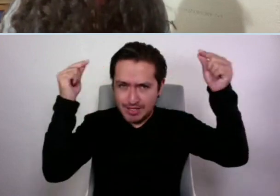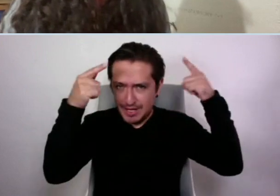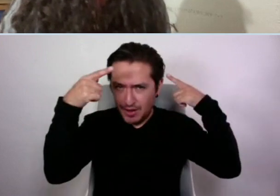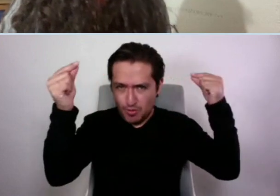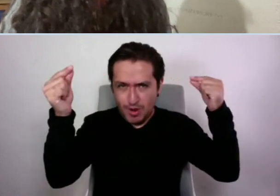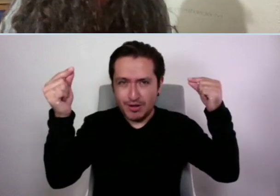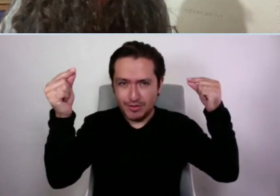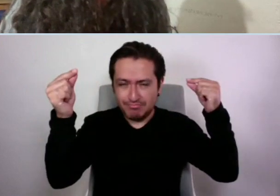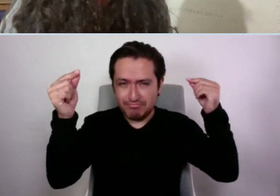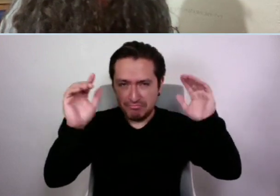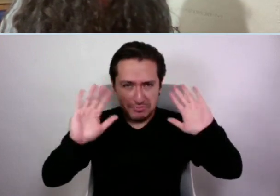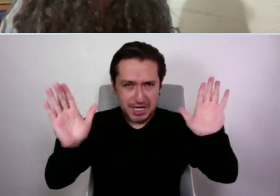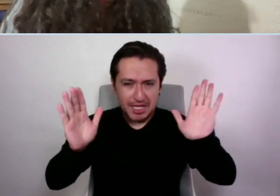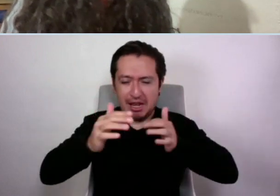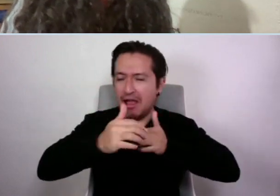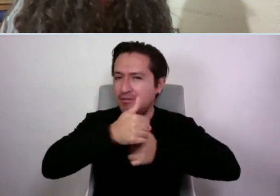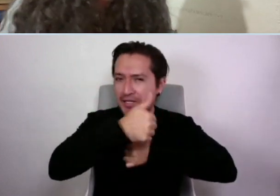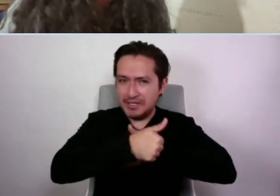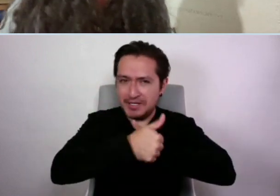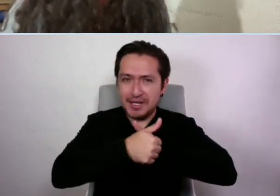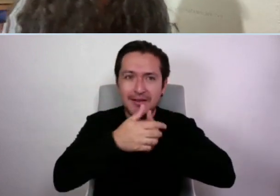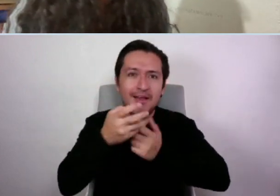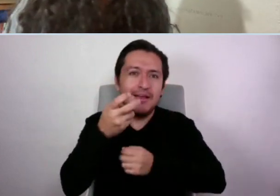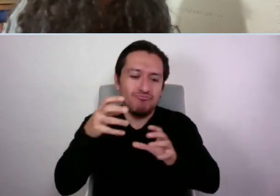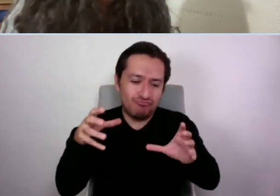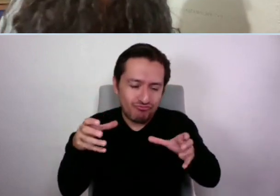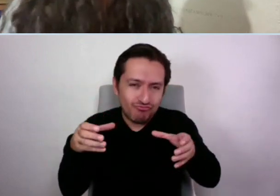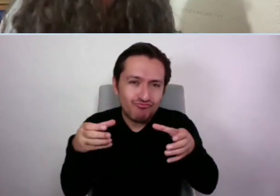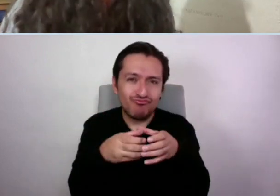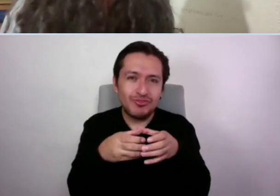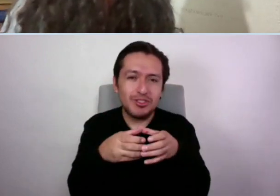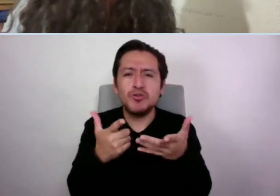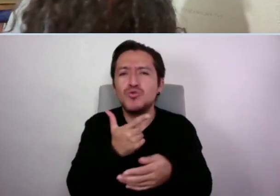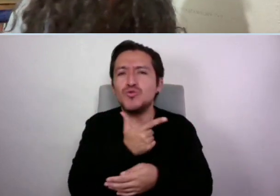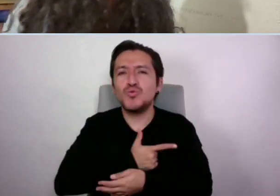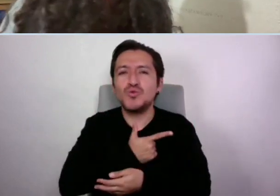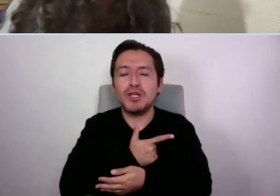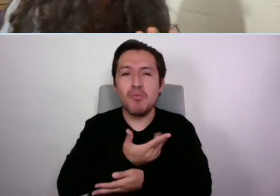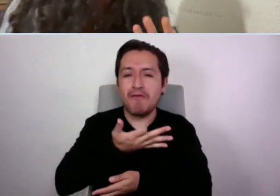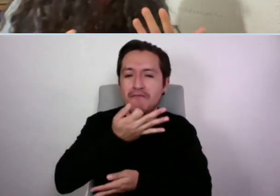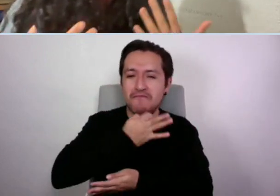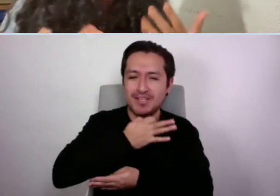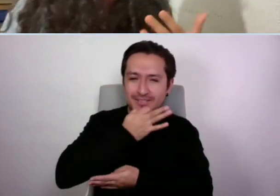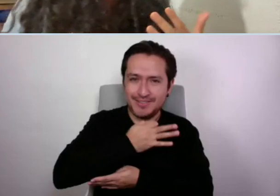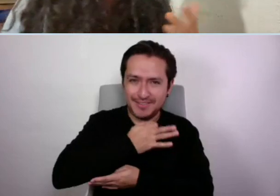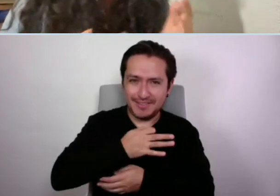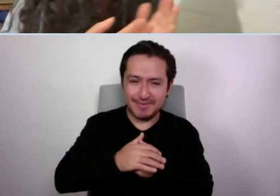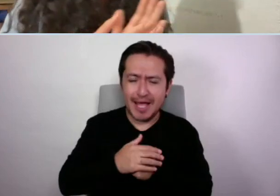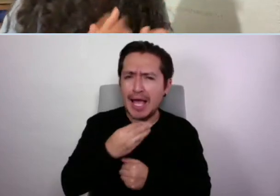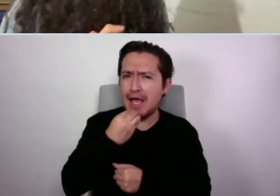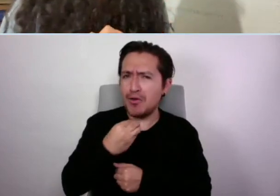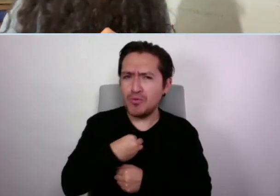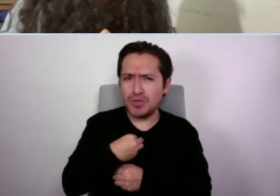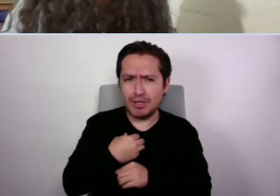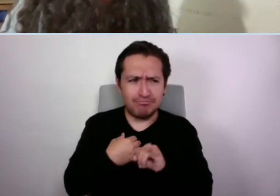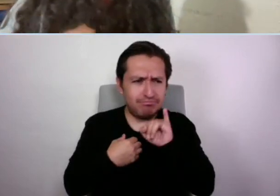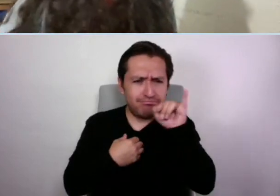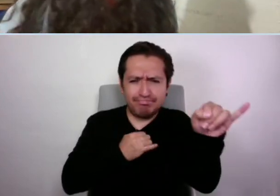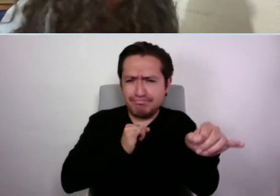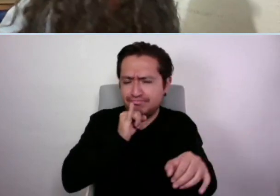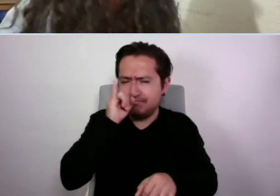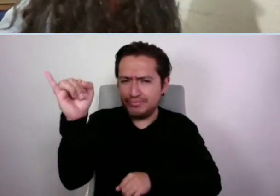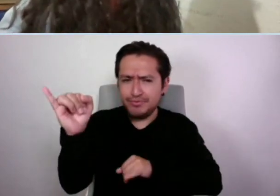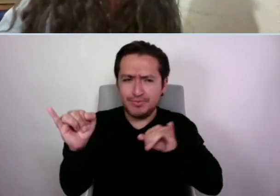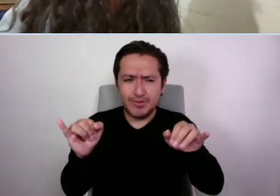energía y algo que nos encanta es hacer guateques en esta ocasión aunque estamos a la ancia tanto Isa como